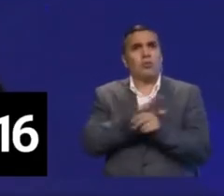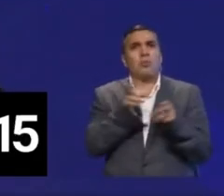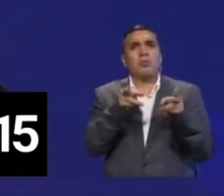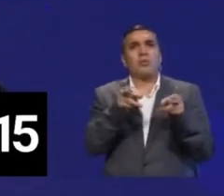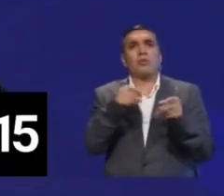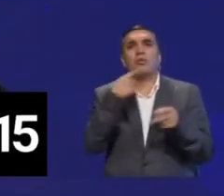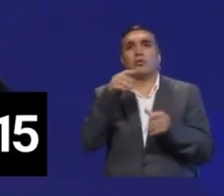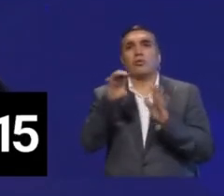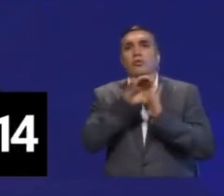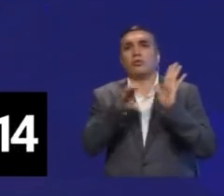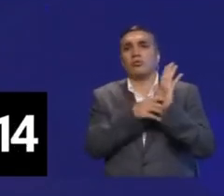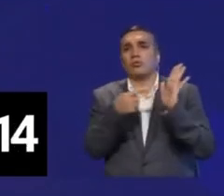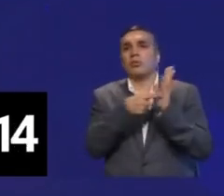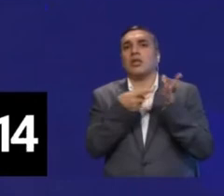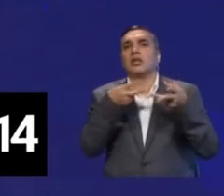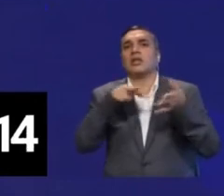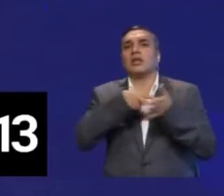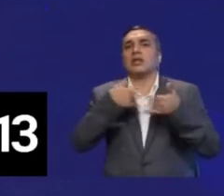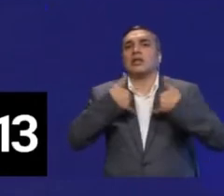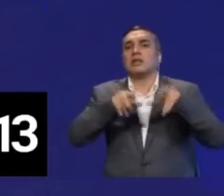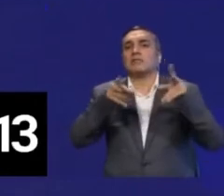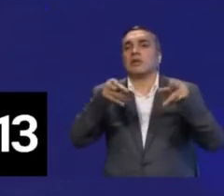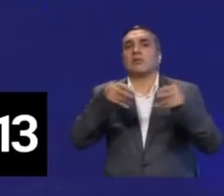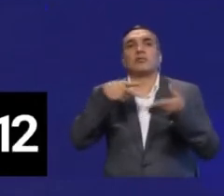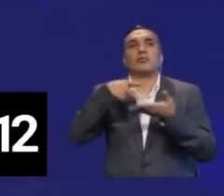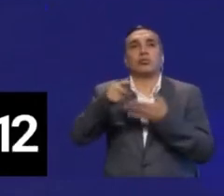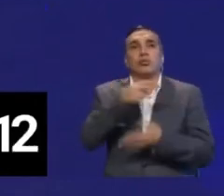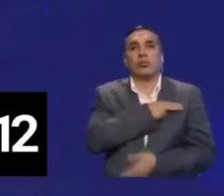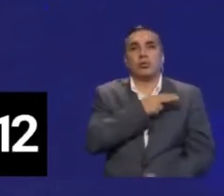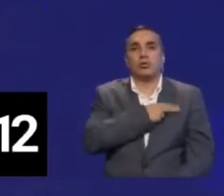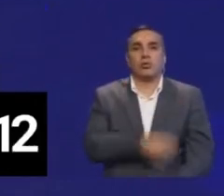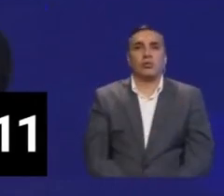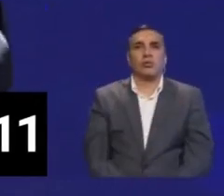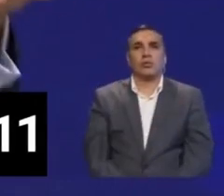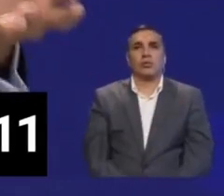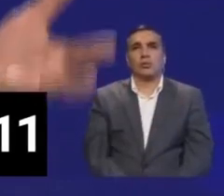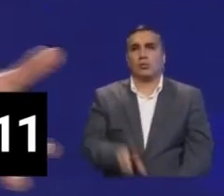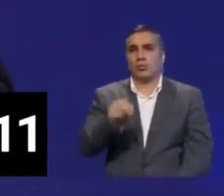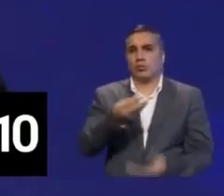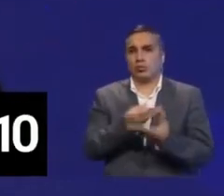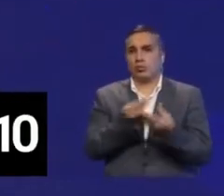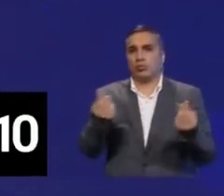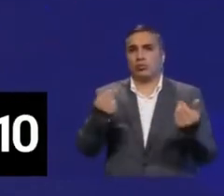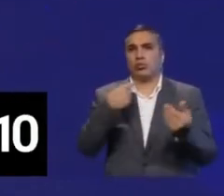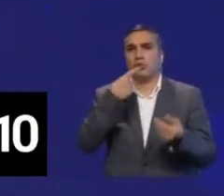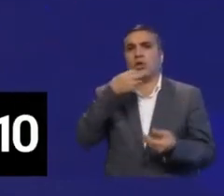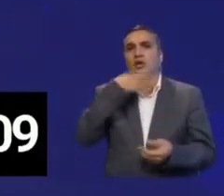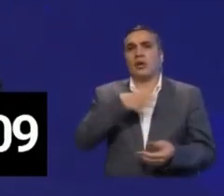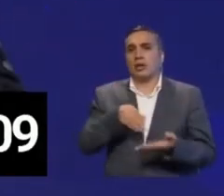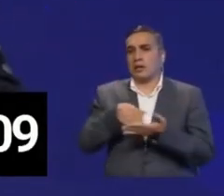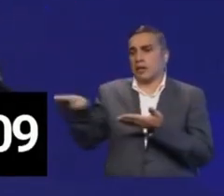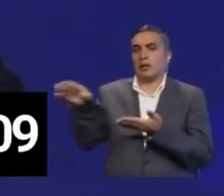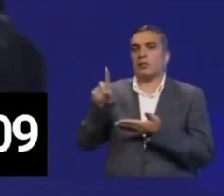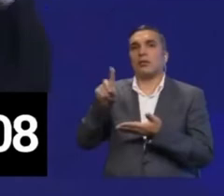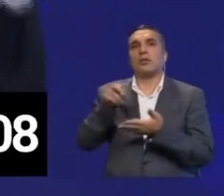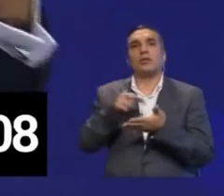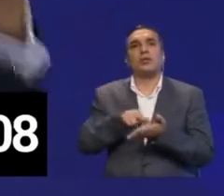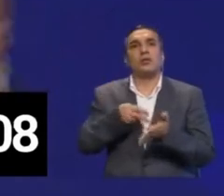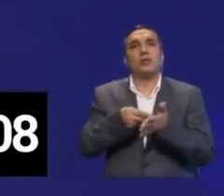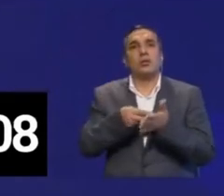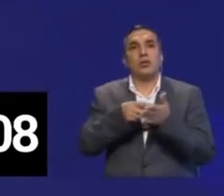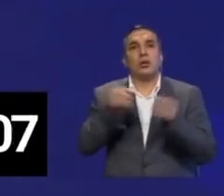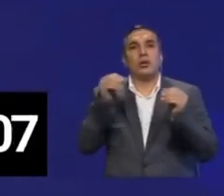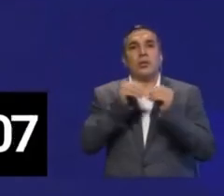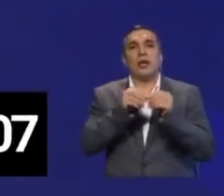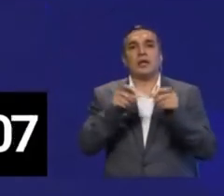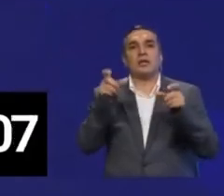dispone la Constitución. Invertiremos en las universidades, porque no se soluciona quitando un examen, se soluciona que con más cupos